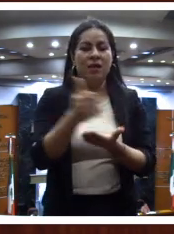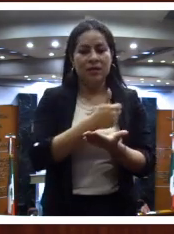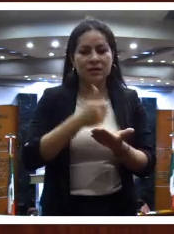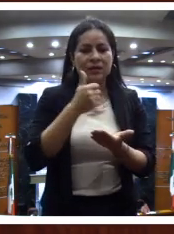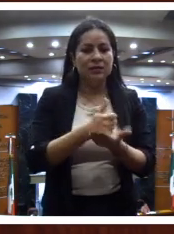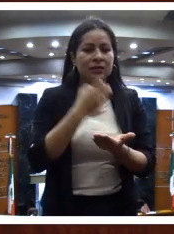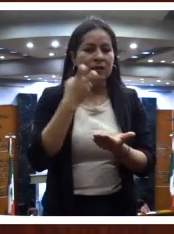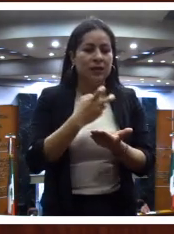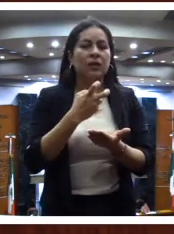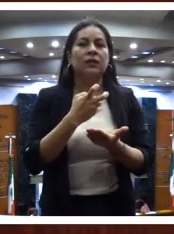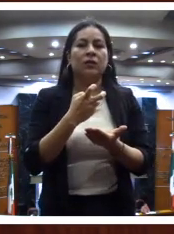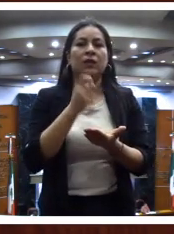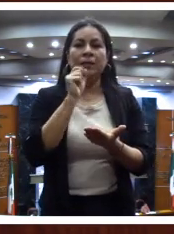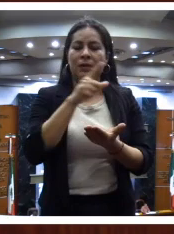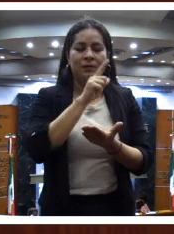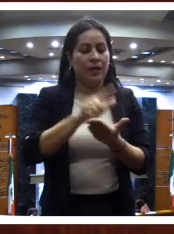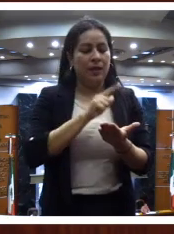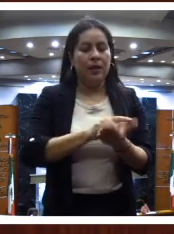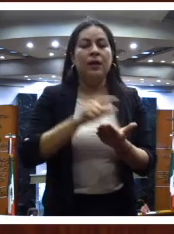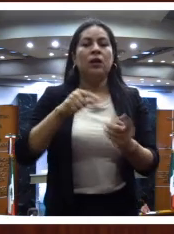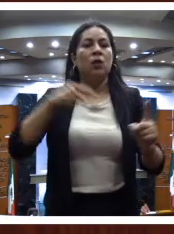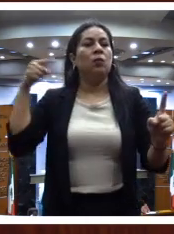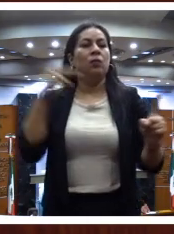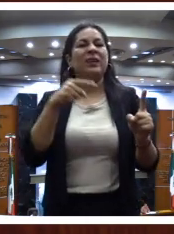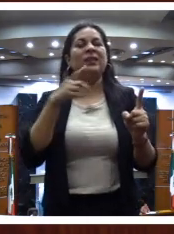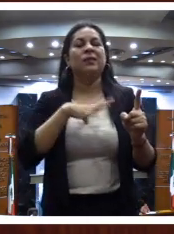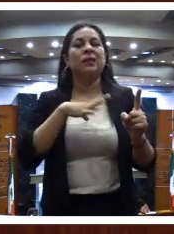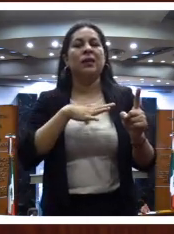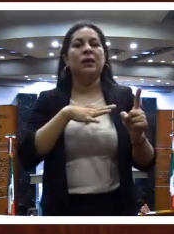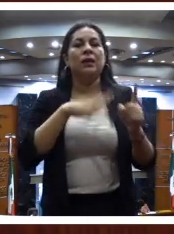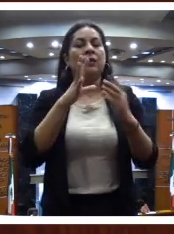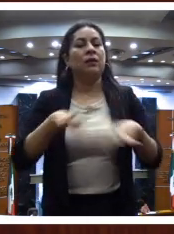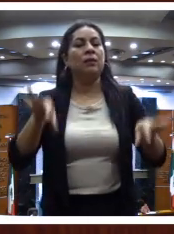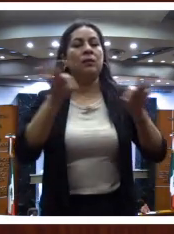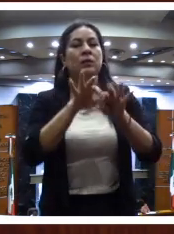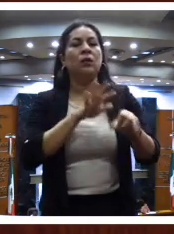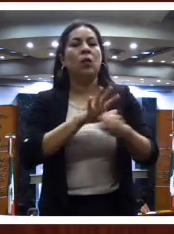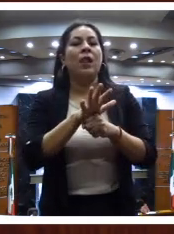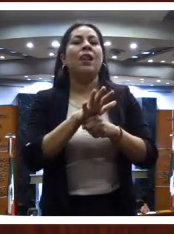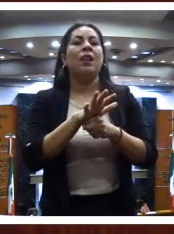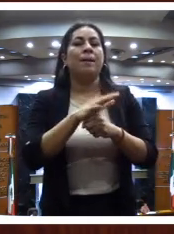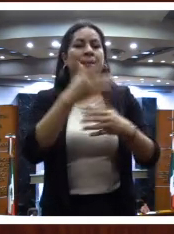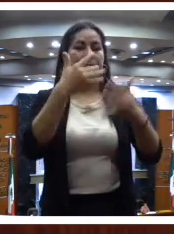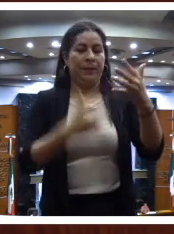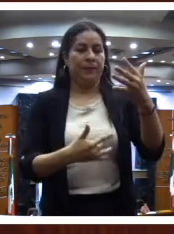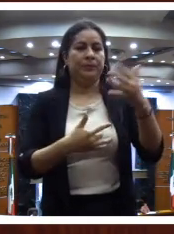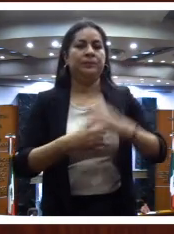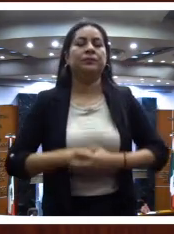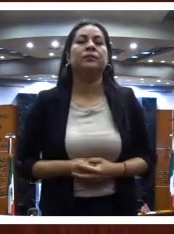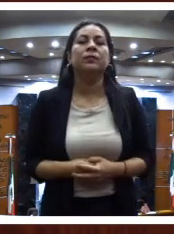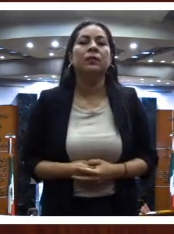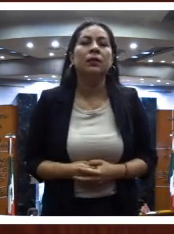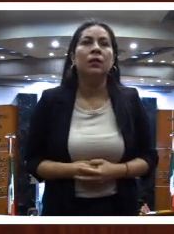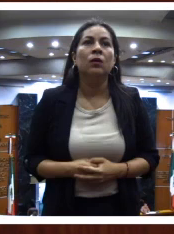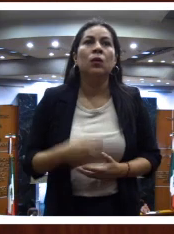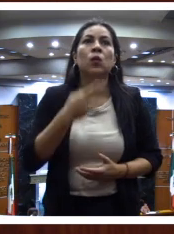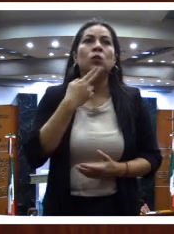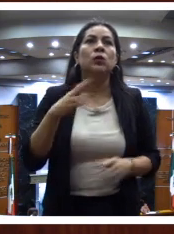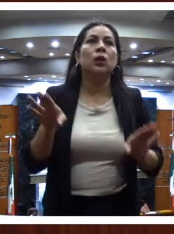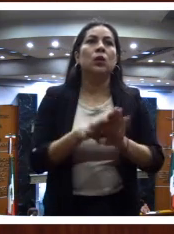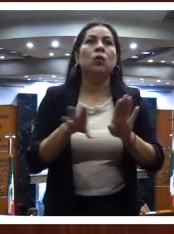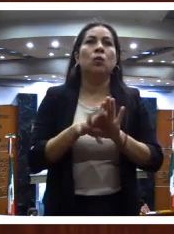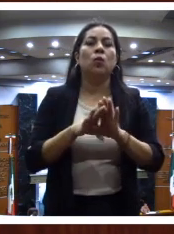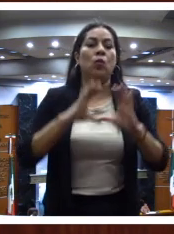control animal según la propia ley tiene como funciones sustantivas las siguientes funcionar como